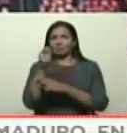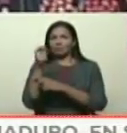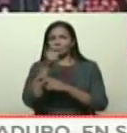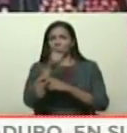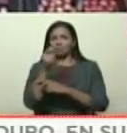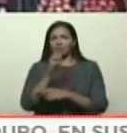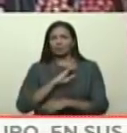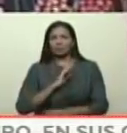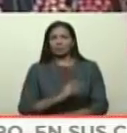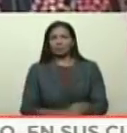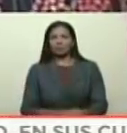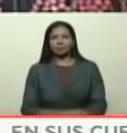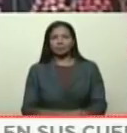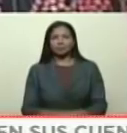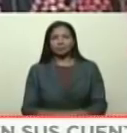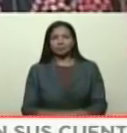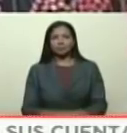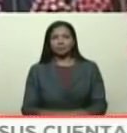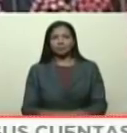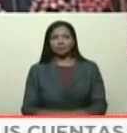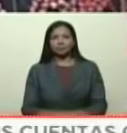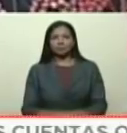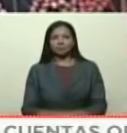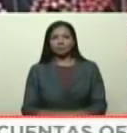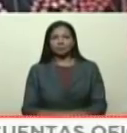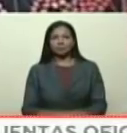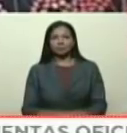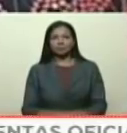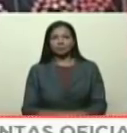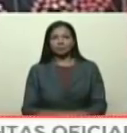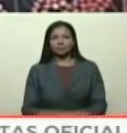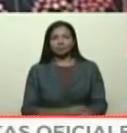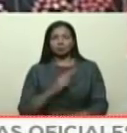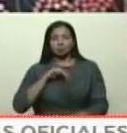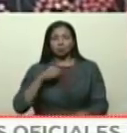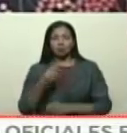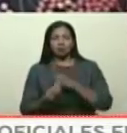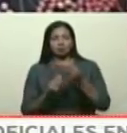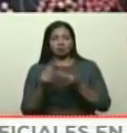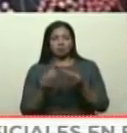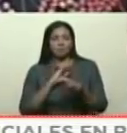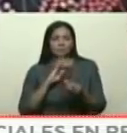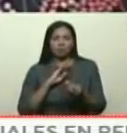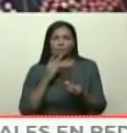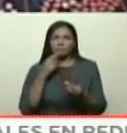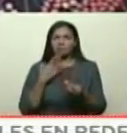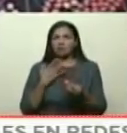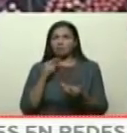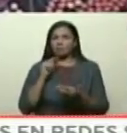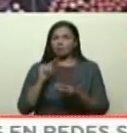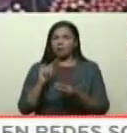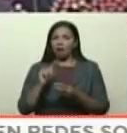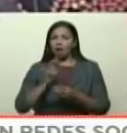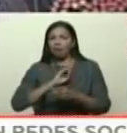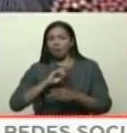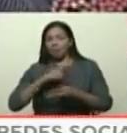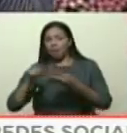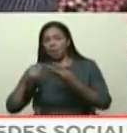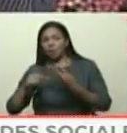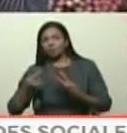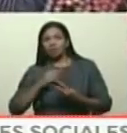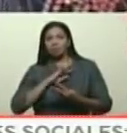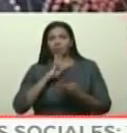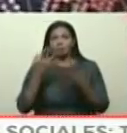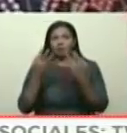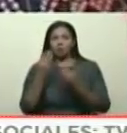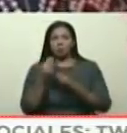el... Nosotros realizamos producciones audiovisuales con los recursos que tenemos en las manos. ¿Cómo lo